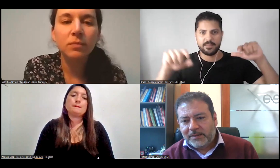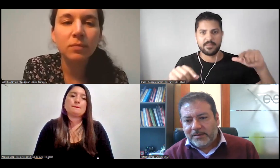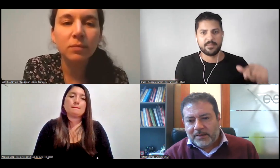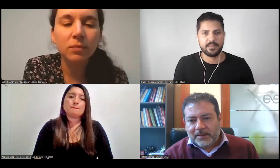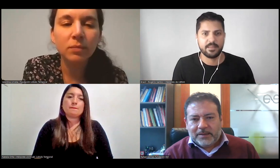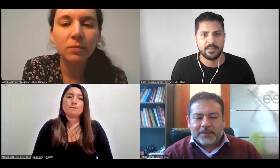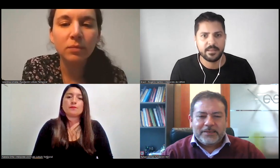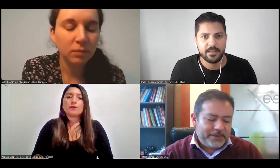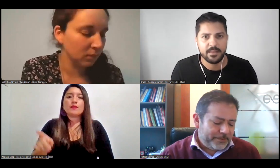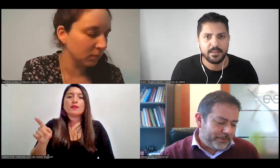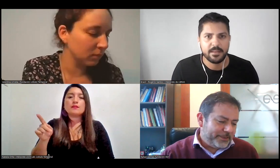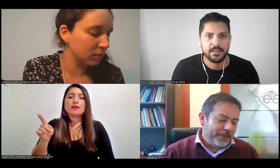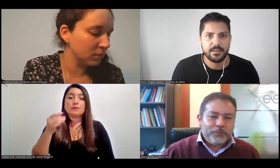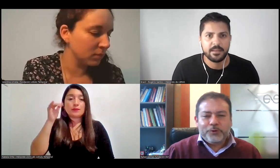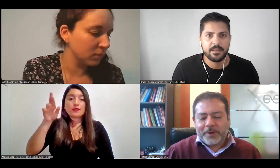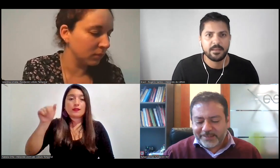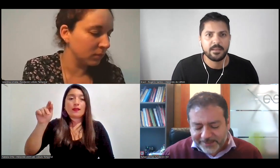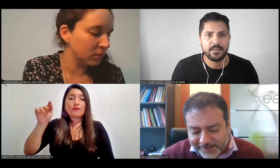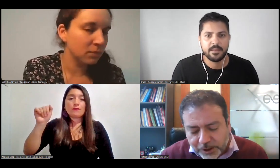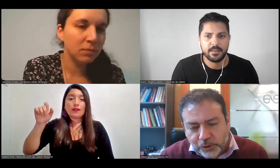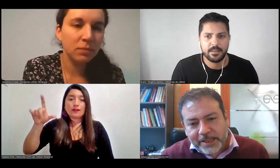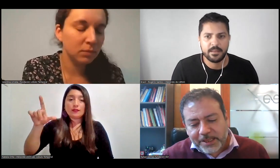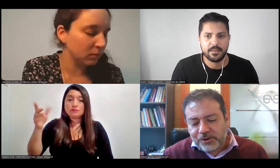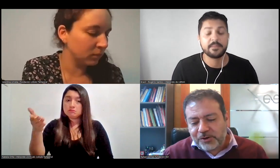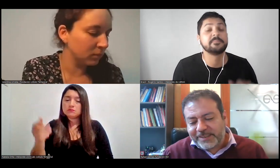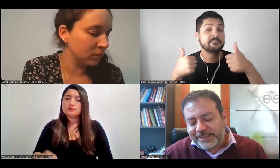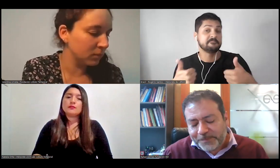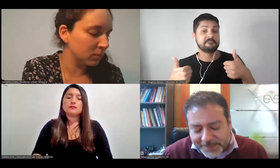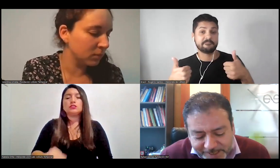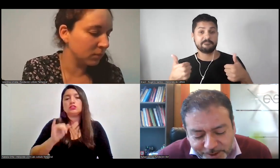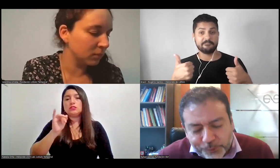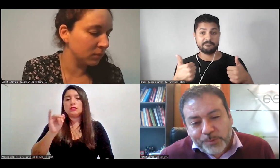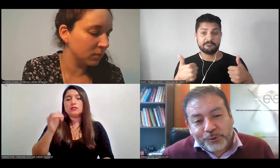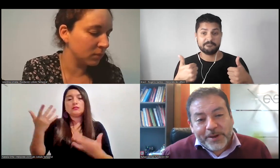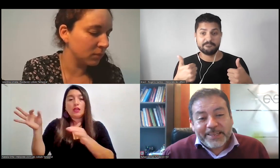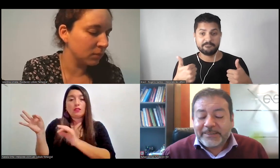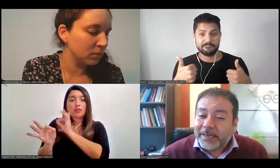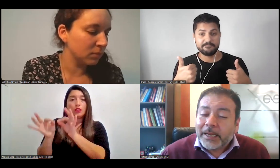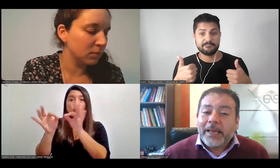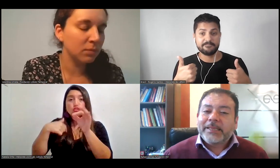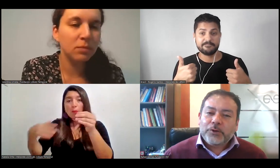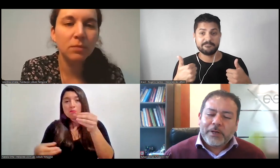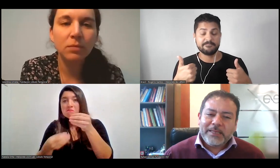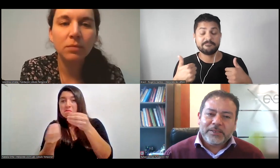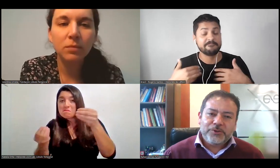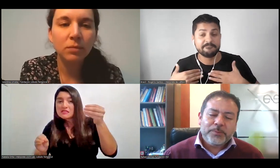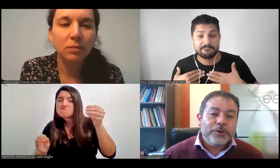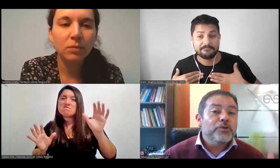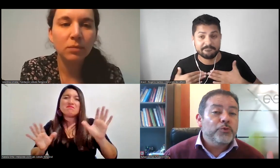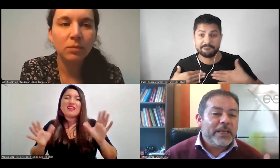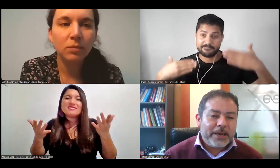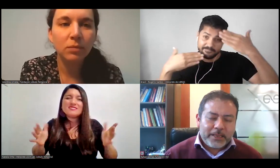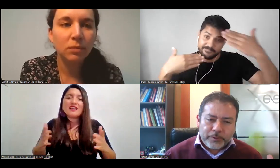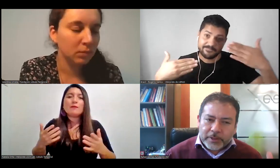Por mientras, Rafa, te escuchamos. Sí, mucho más de lo que han dicho, no hay mucho más que decir. Está toda la intención de